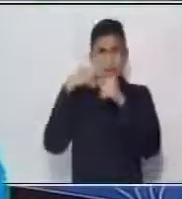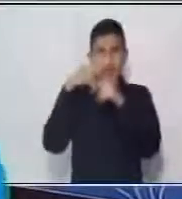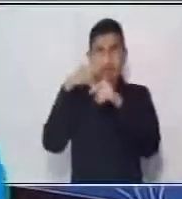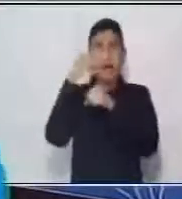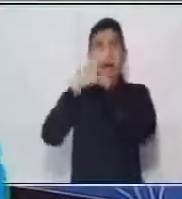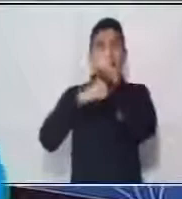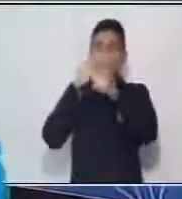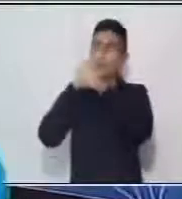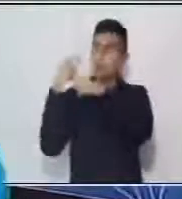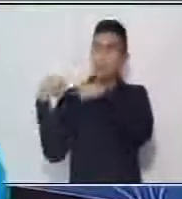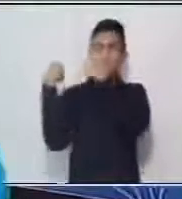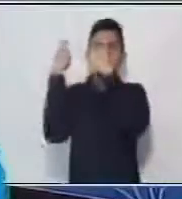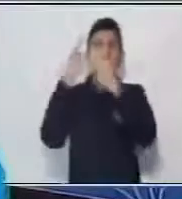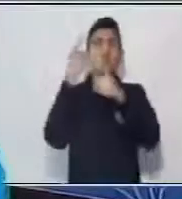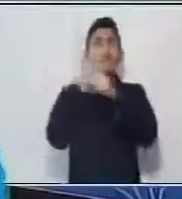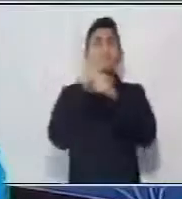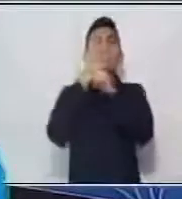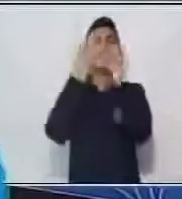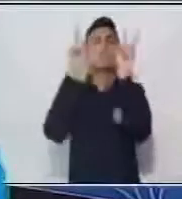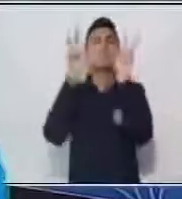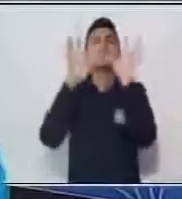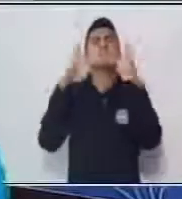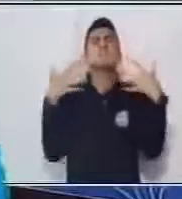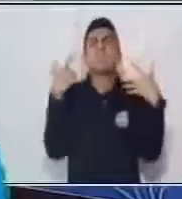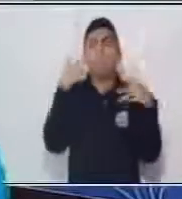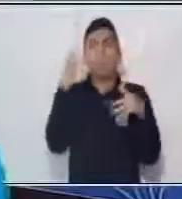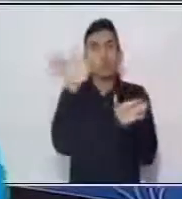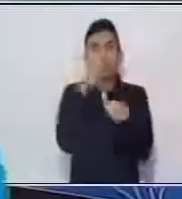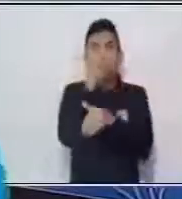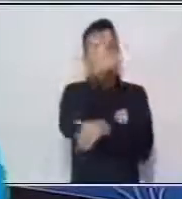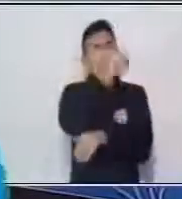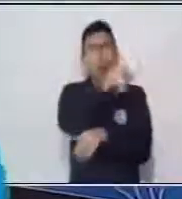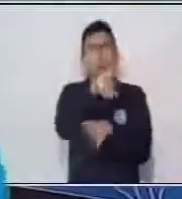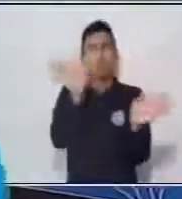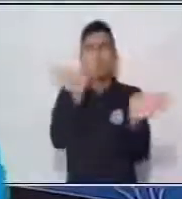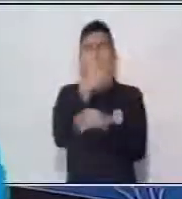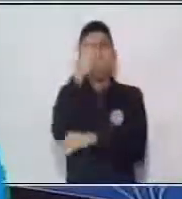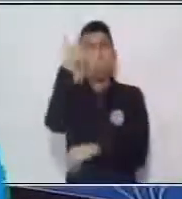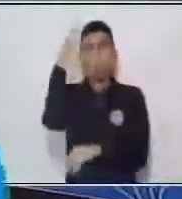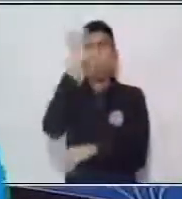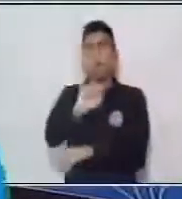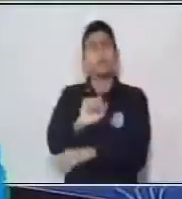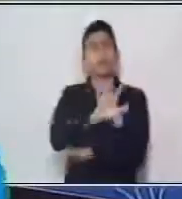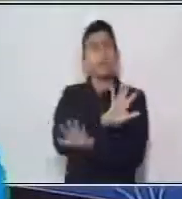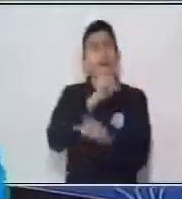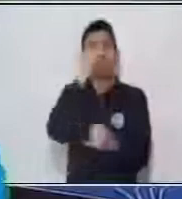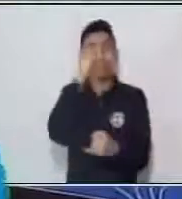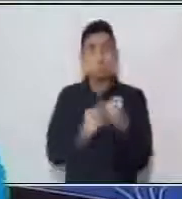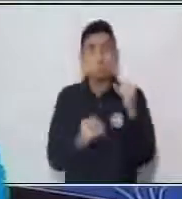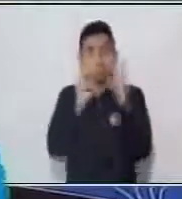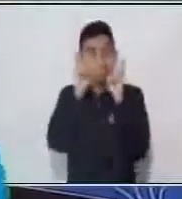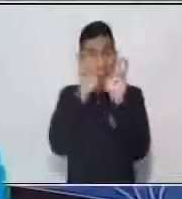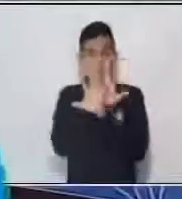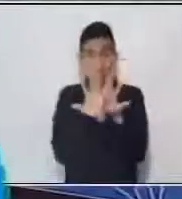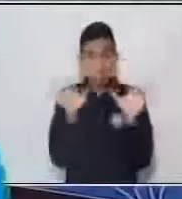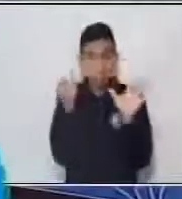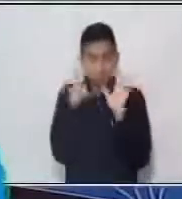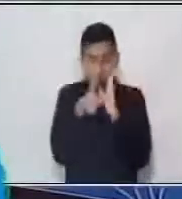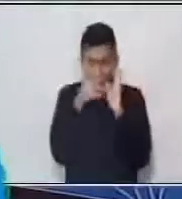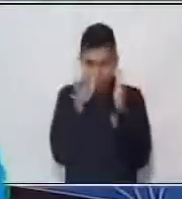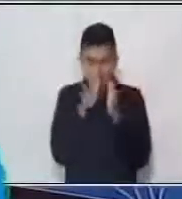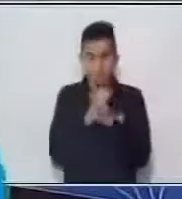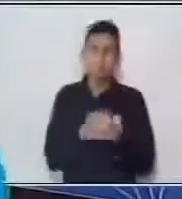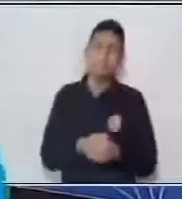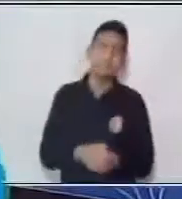año este tipo de temas sin que te hayas dado cuenta, o en realidad ya cuando es el tema directo. Entonces, ya